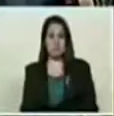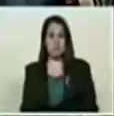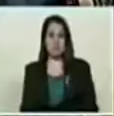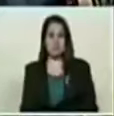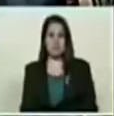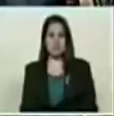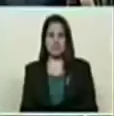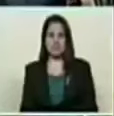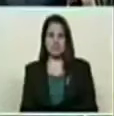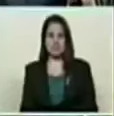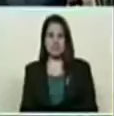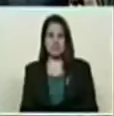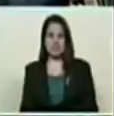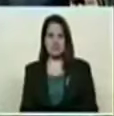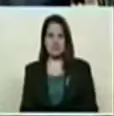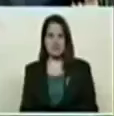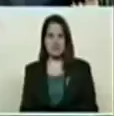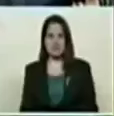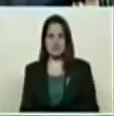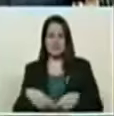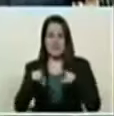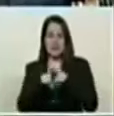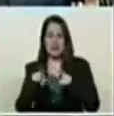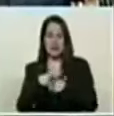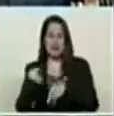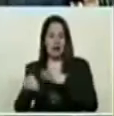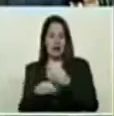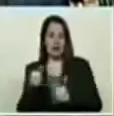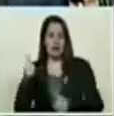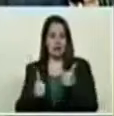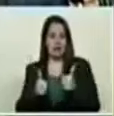Igualmente hizo el candidato del Estado Lara,